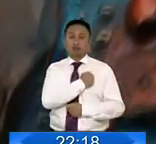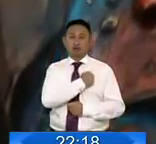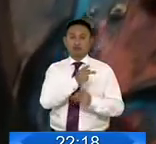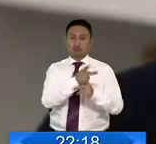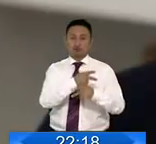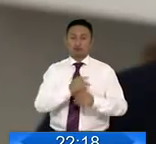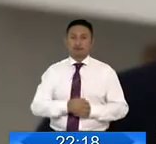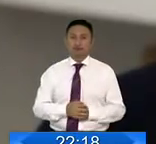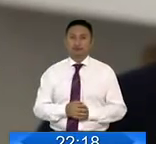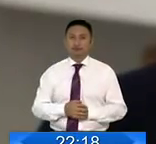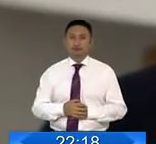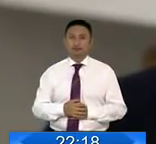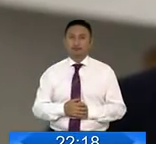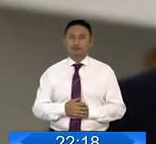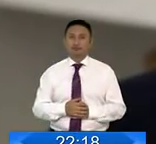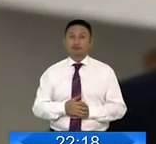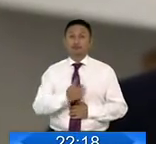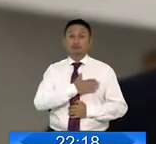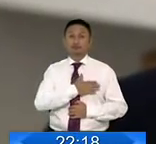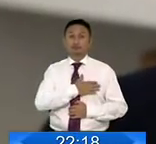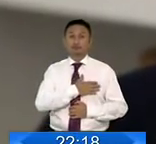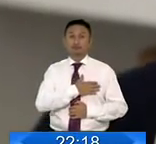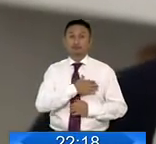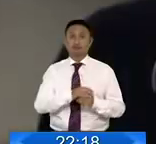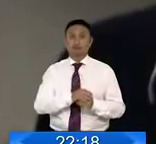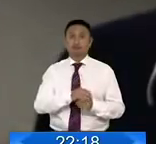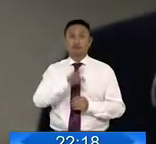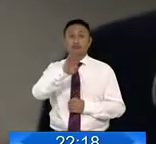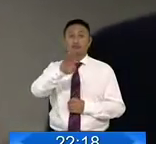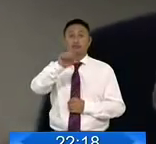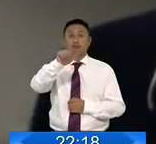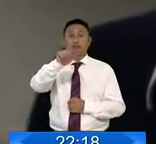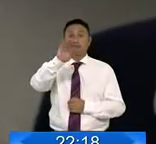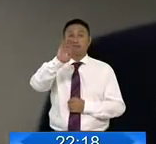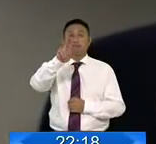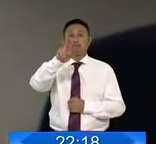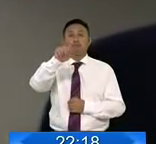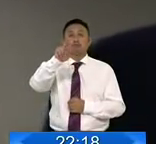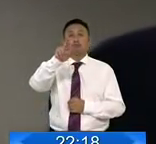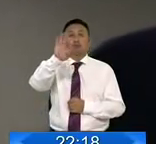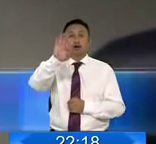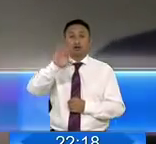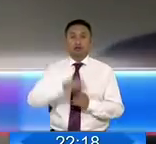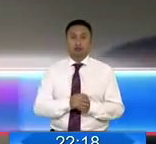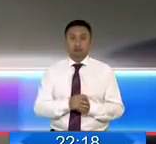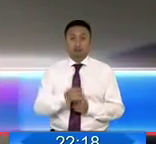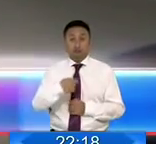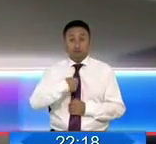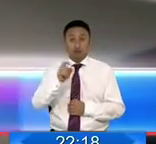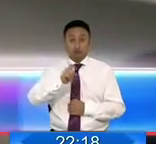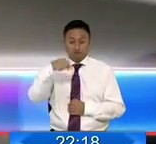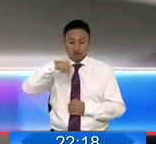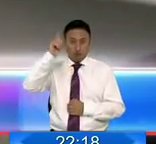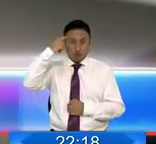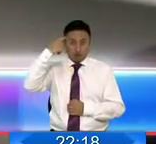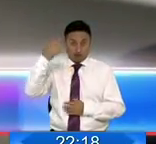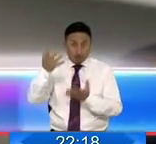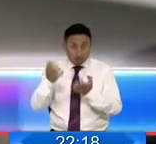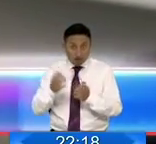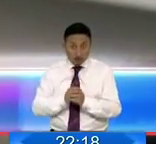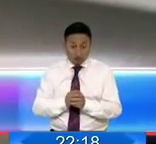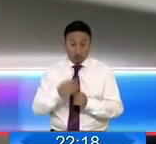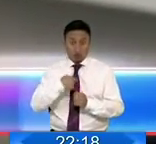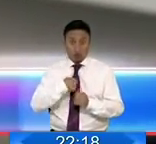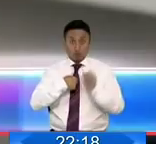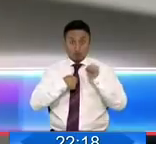artesanías. Mi emprendimiento se llama Bambuar. Bueno, es lo que necesitamos, porque si el gobierno quiere que